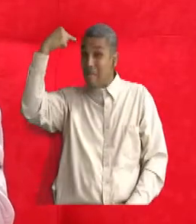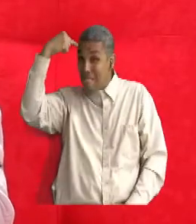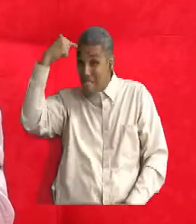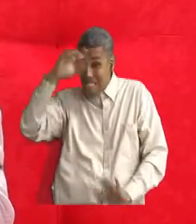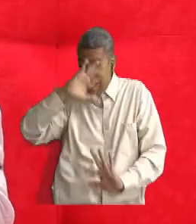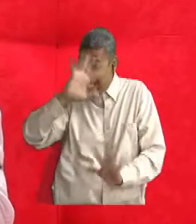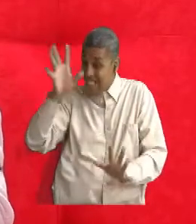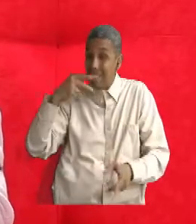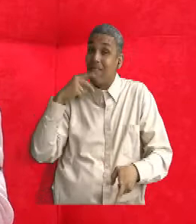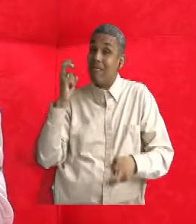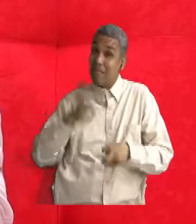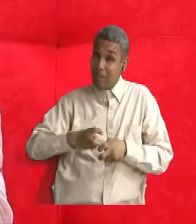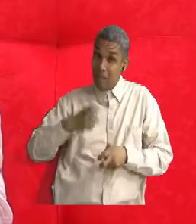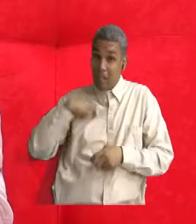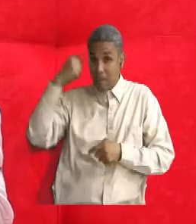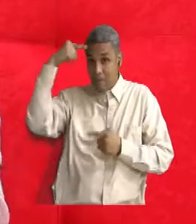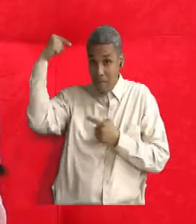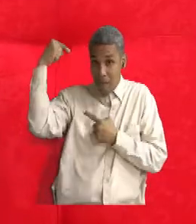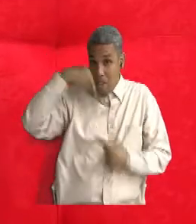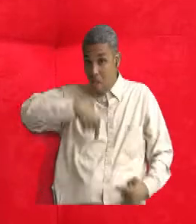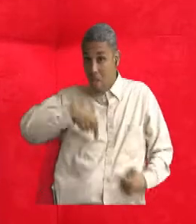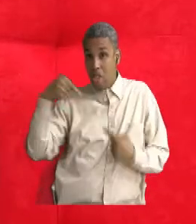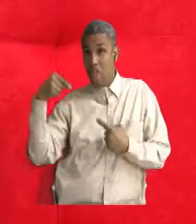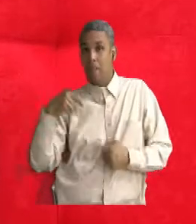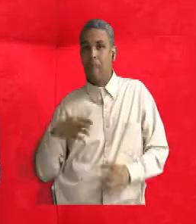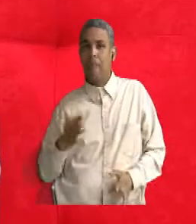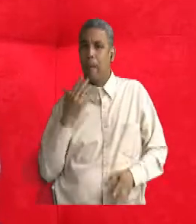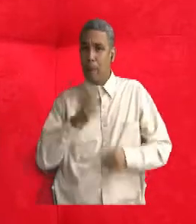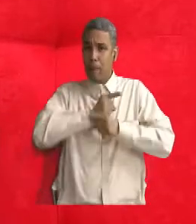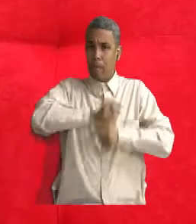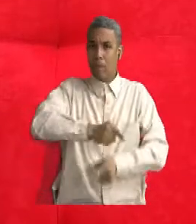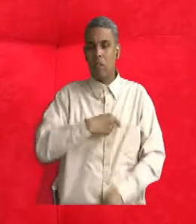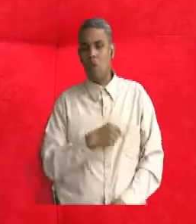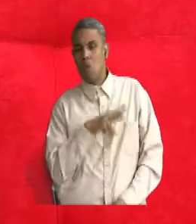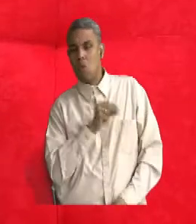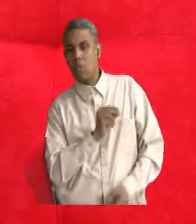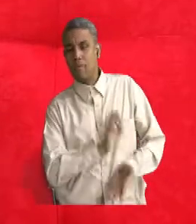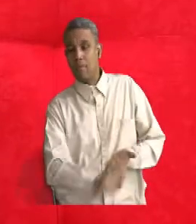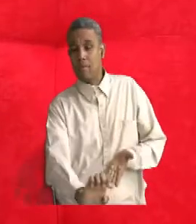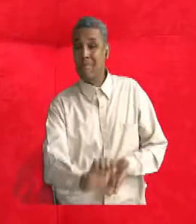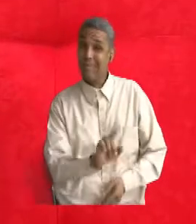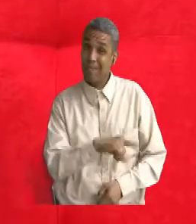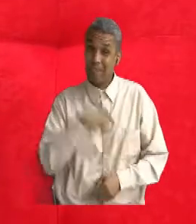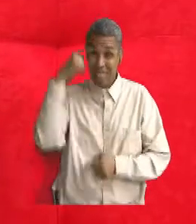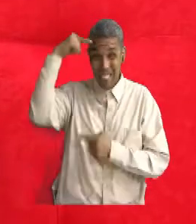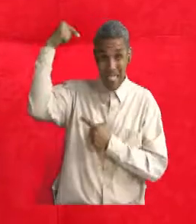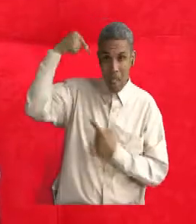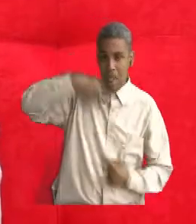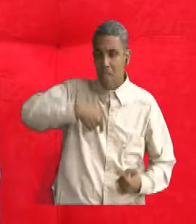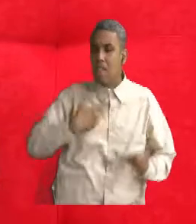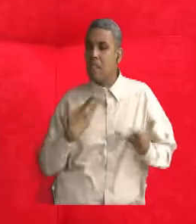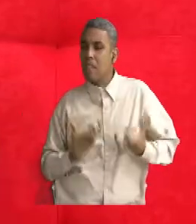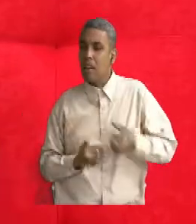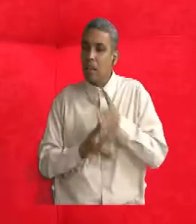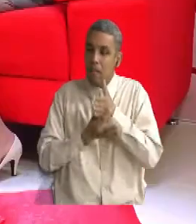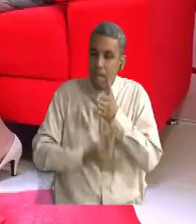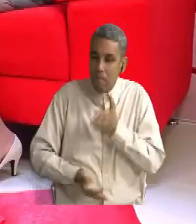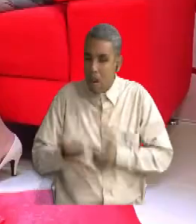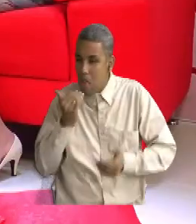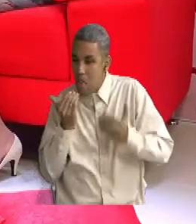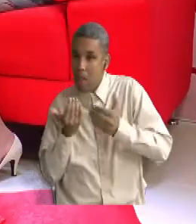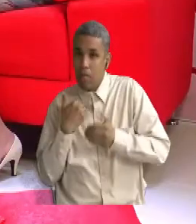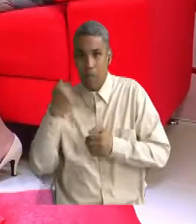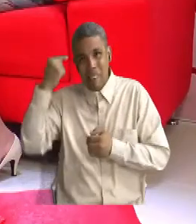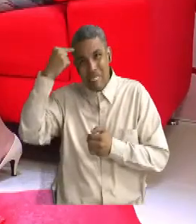nuestro organismo, eso se ve reflejado en el cuerpo. Y ahí es donde vamos a empezar a vernos lindas. Y es que además de que